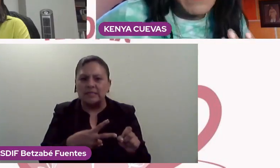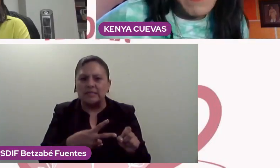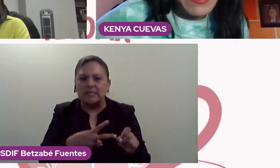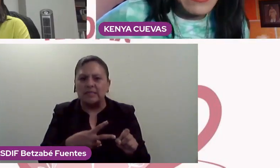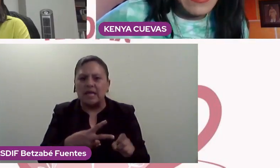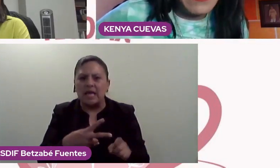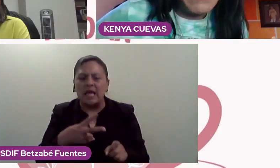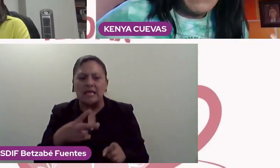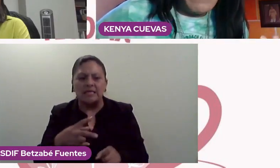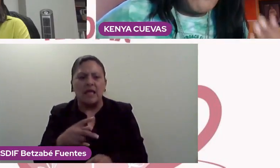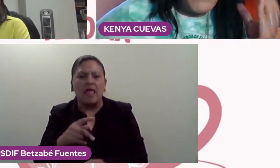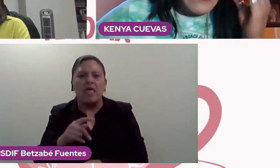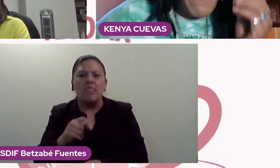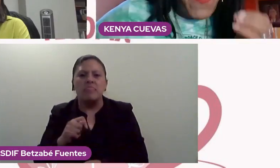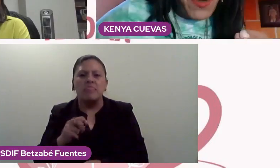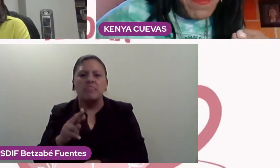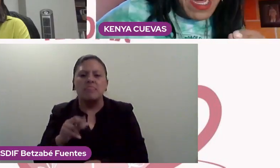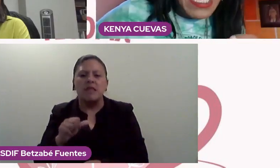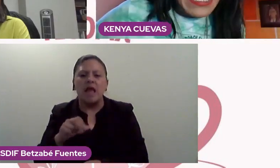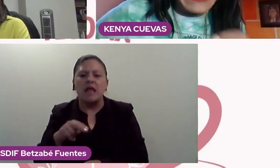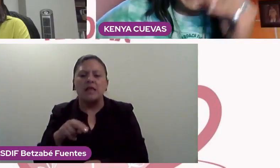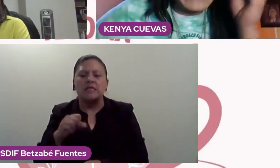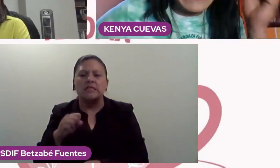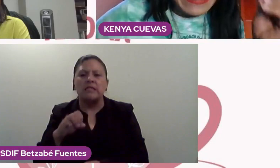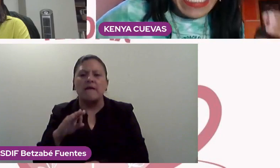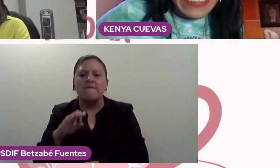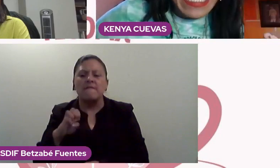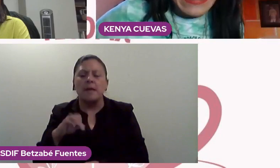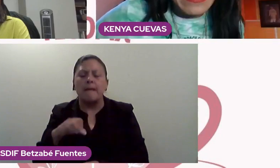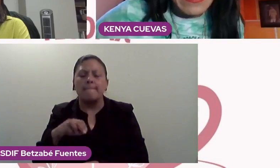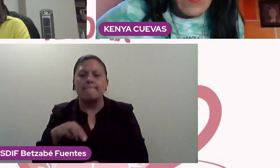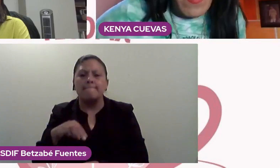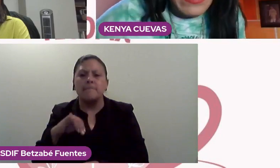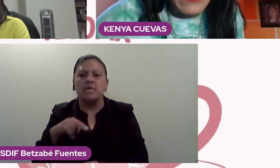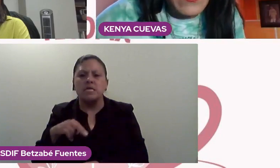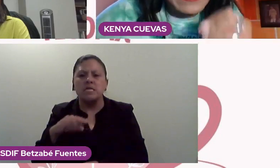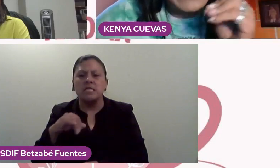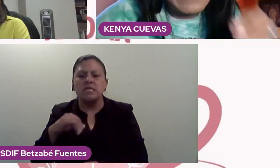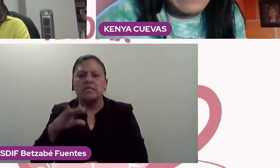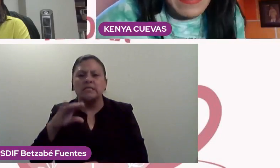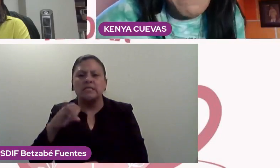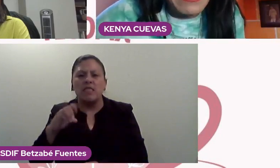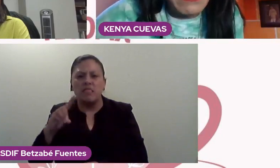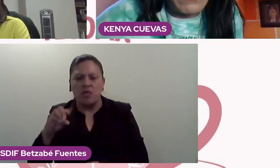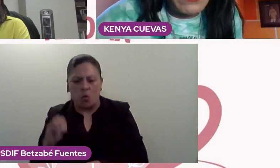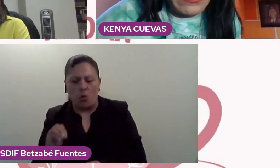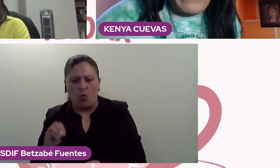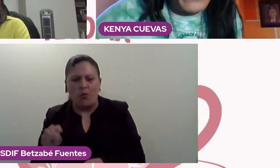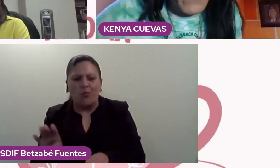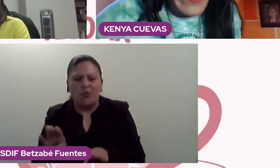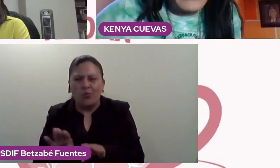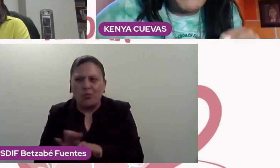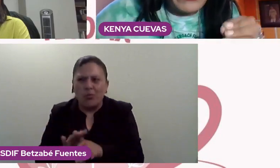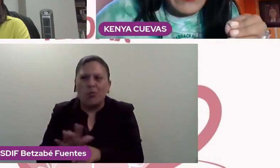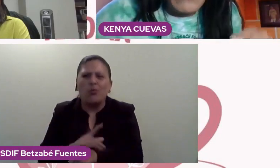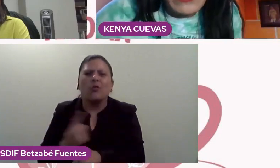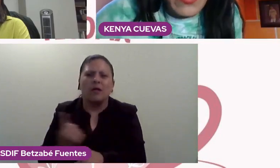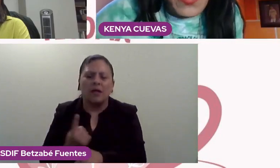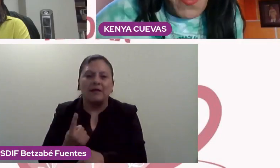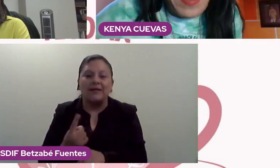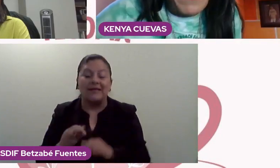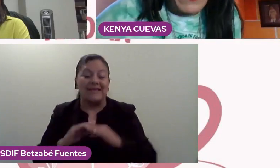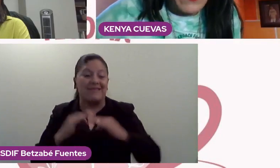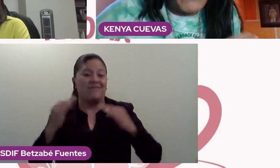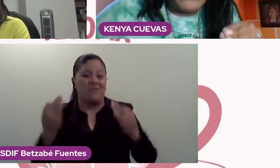el transfeminicidio, por la forma y las características en las cuales nos asesinaban, ¿no? Cómo exponían